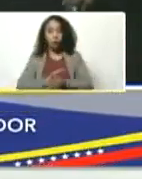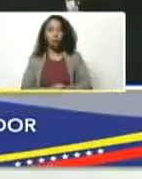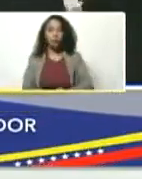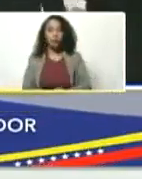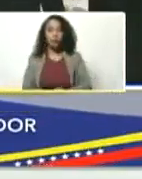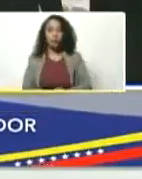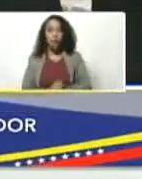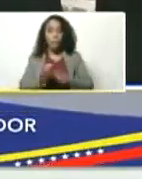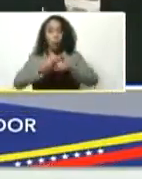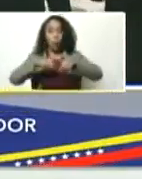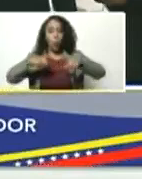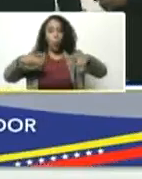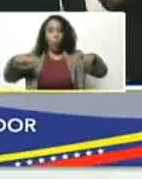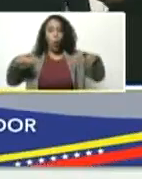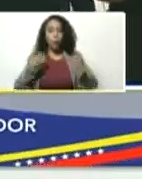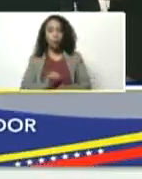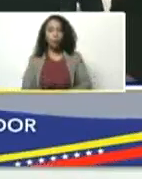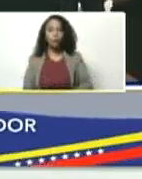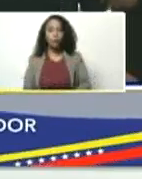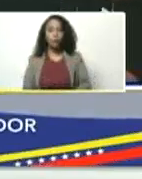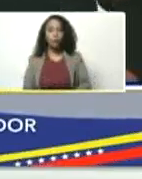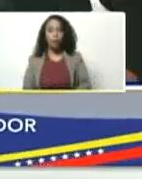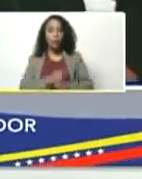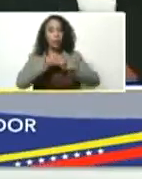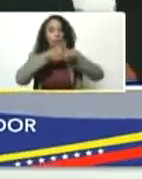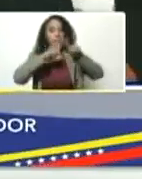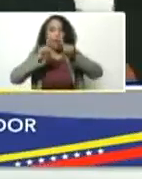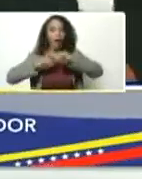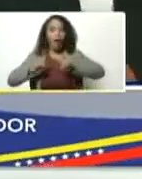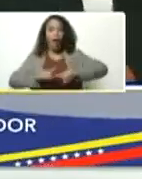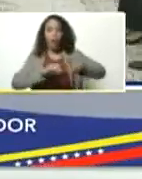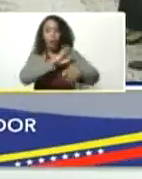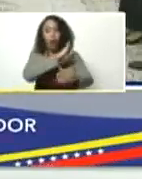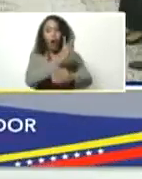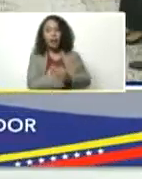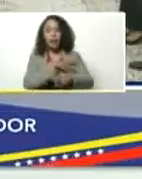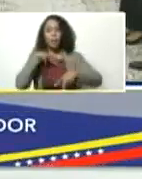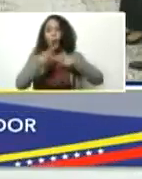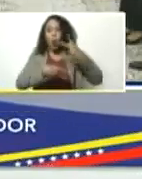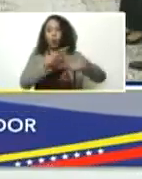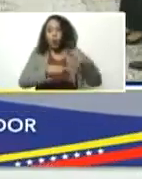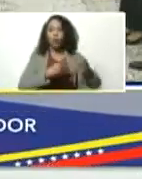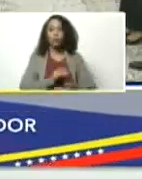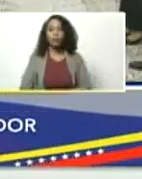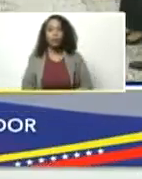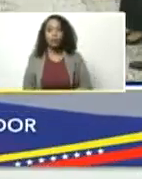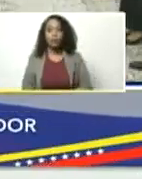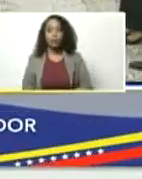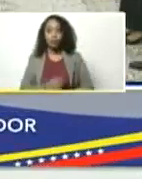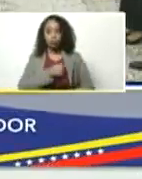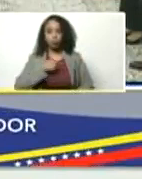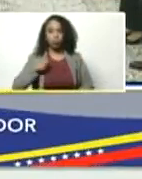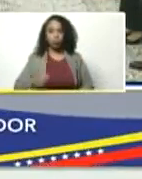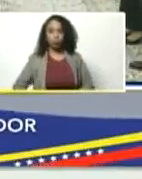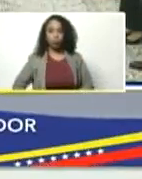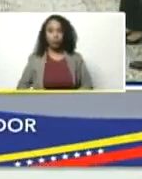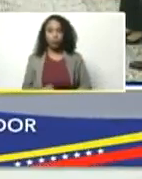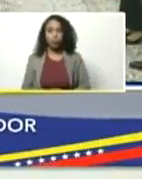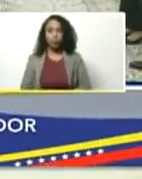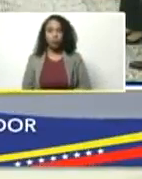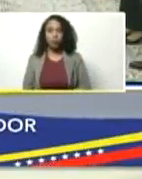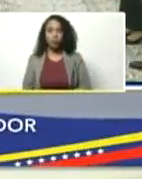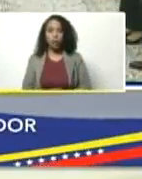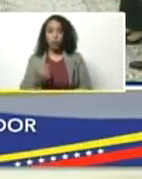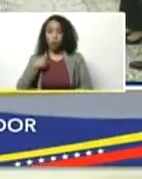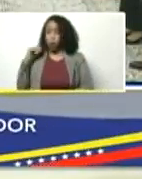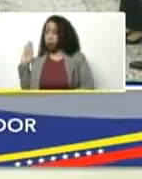el crecimiento, la diversificación de las fuerzas productivas de la China. Y yo me